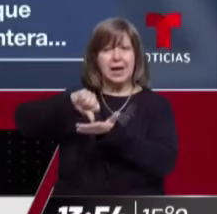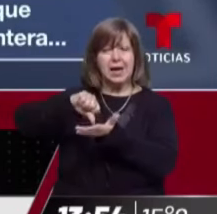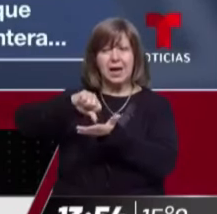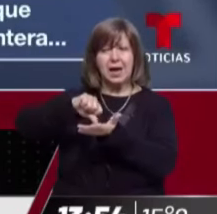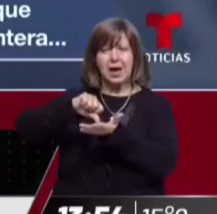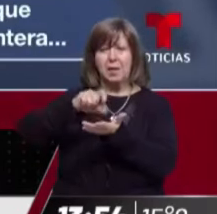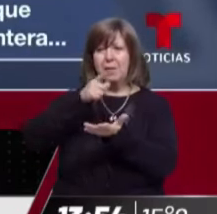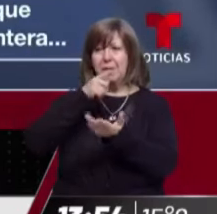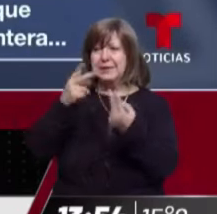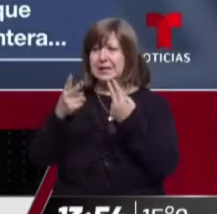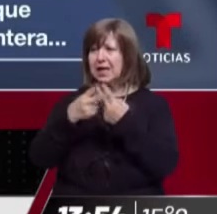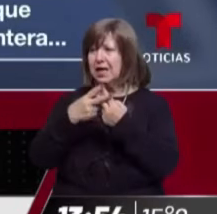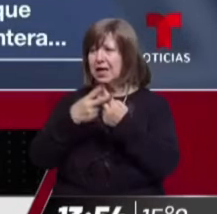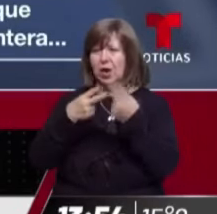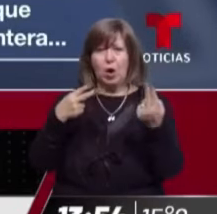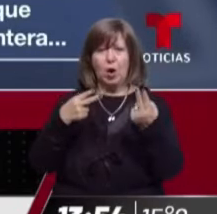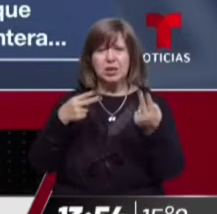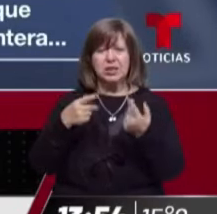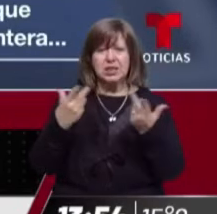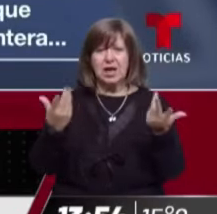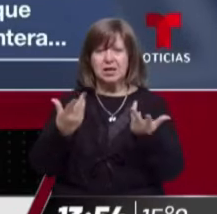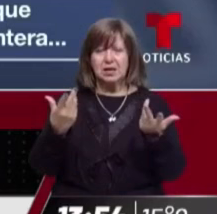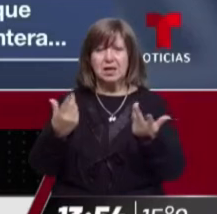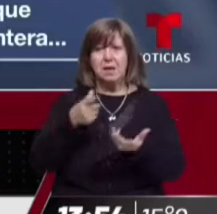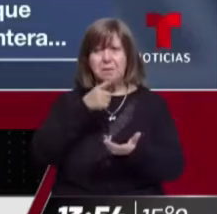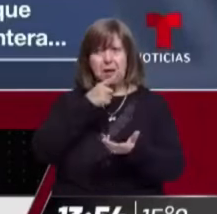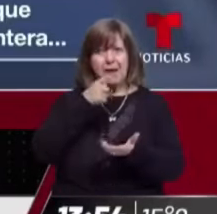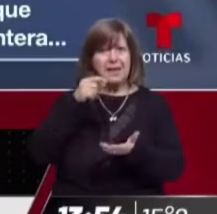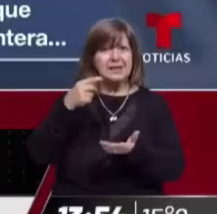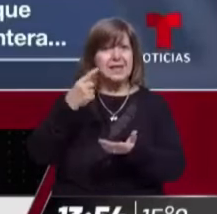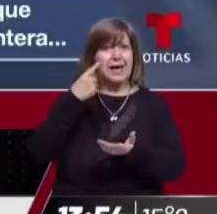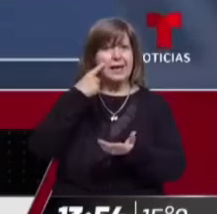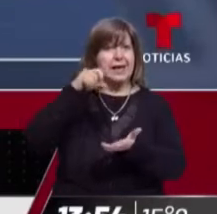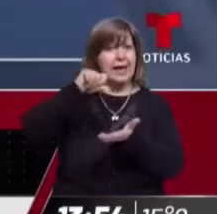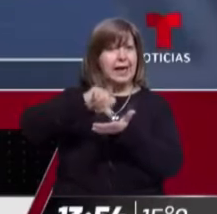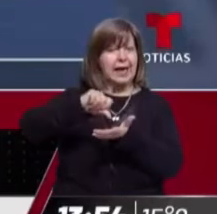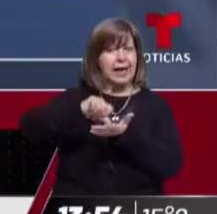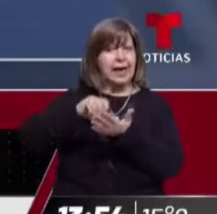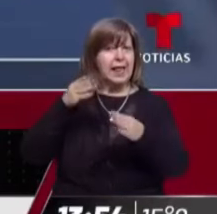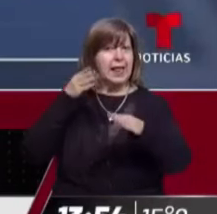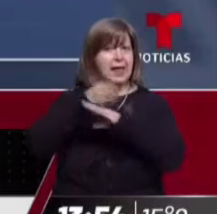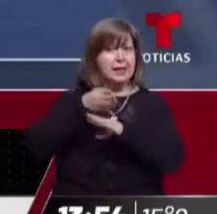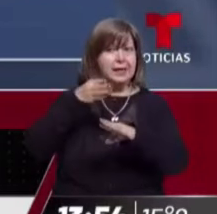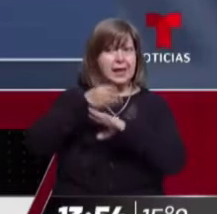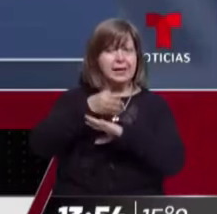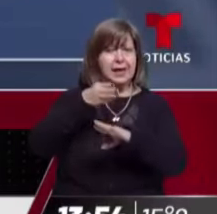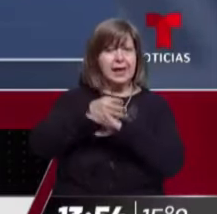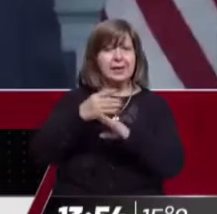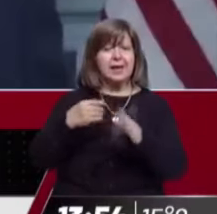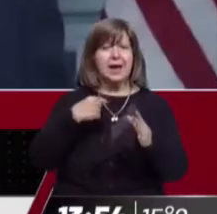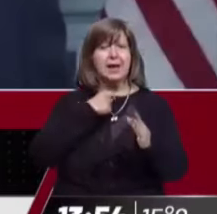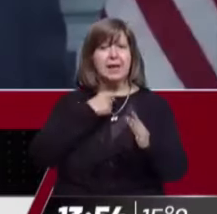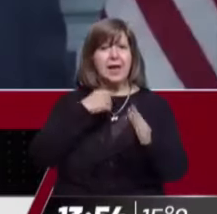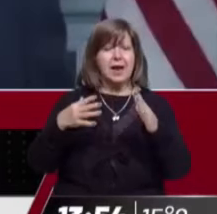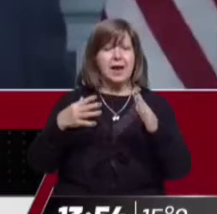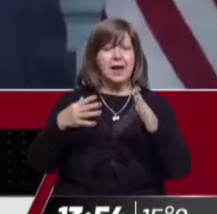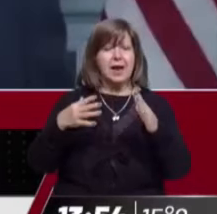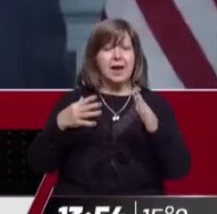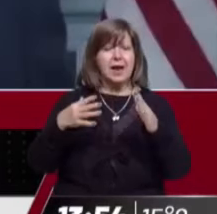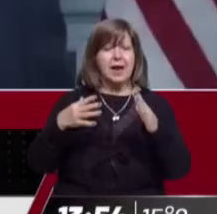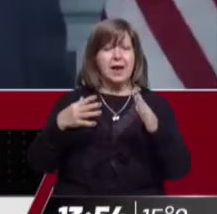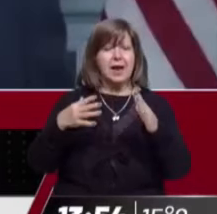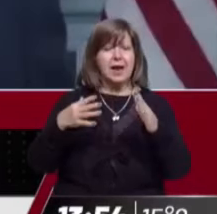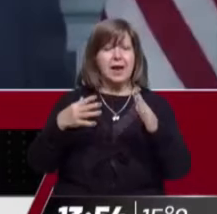que constantemente Irán está intentando interferir en la campaña electoral, ¿no? Como en su